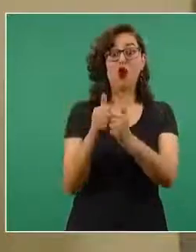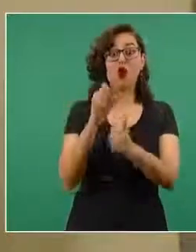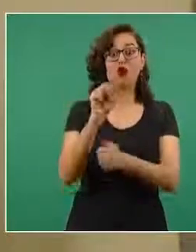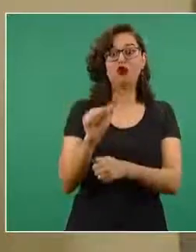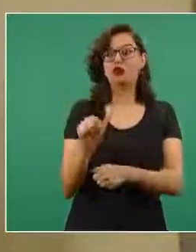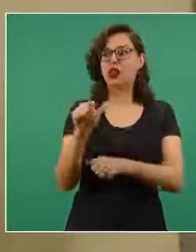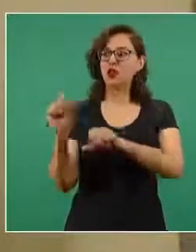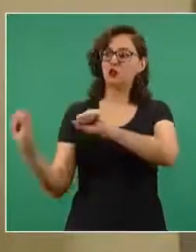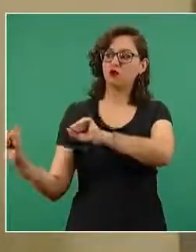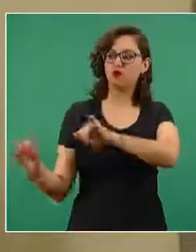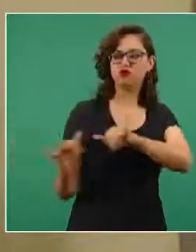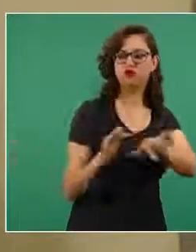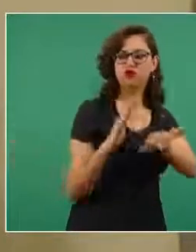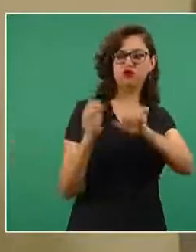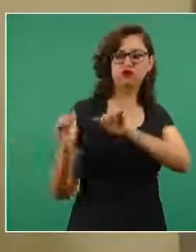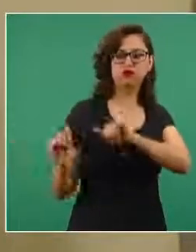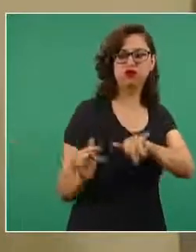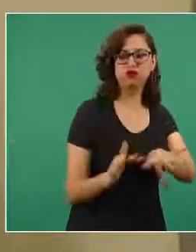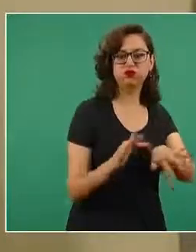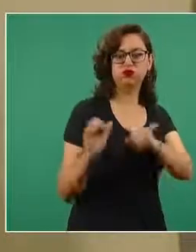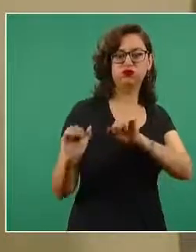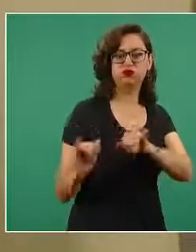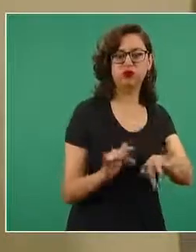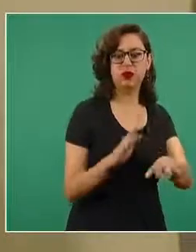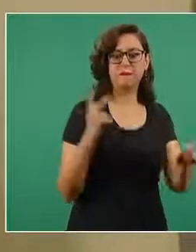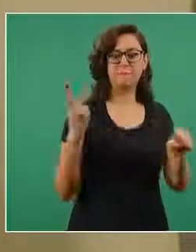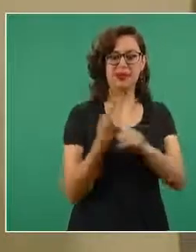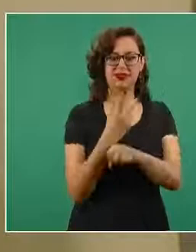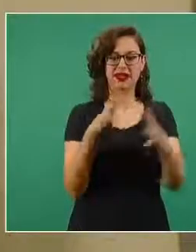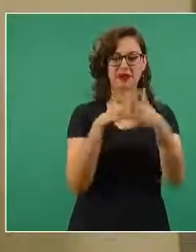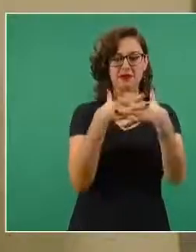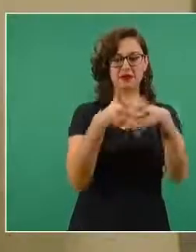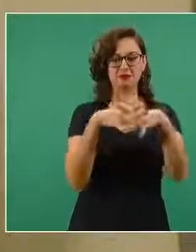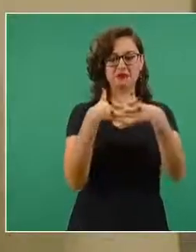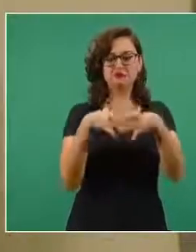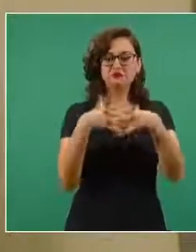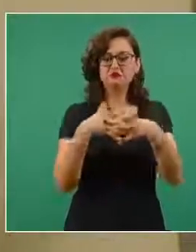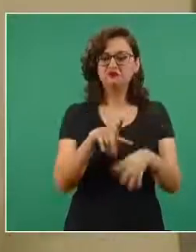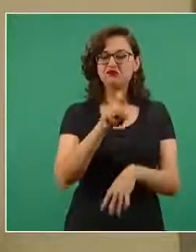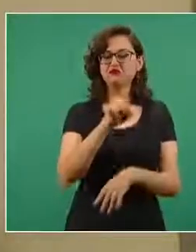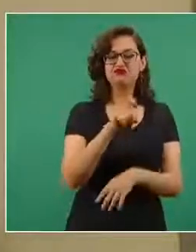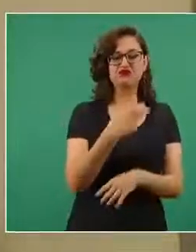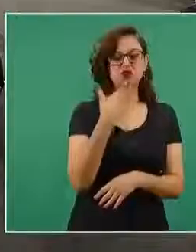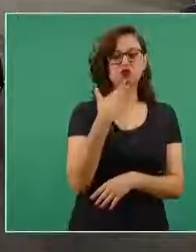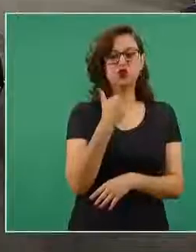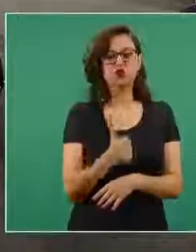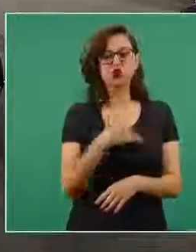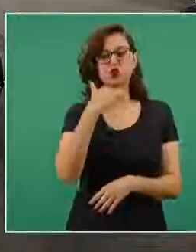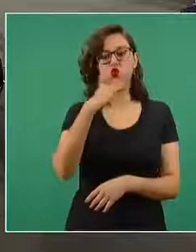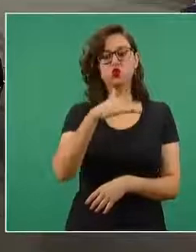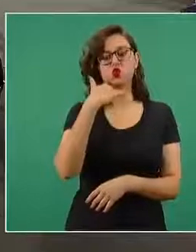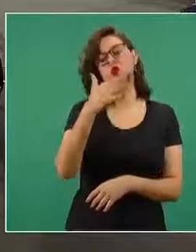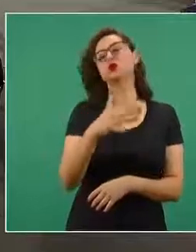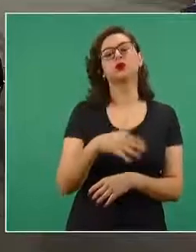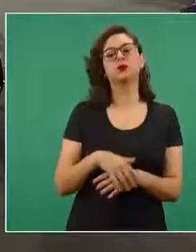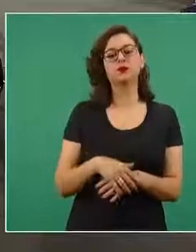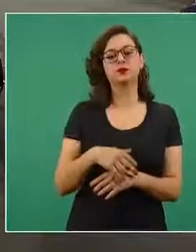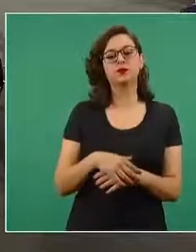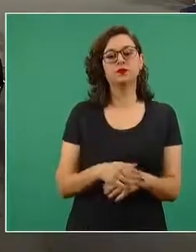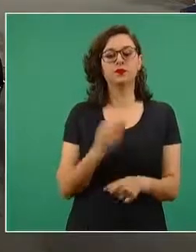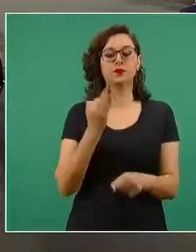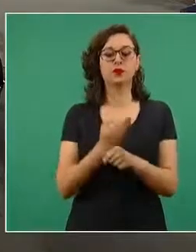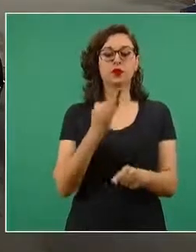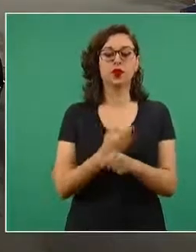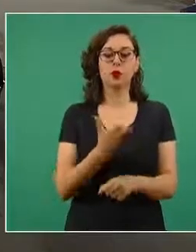llevando el agua dulce a un nivel de salinidad que no es apta para todas las actividades. Bueno, le vamos a pedir a Blanca